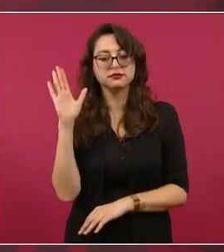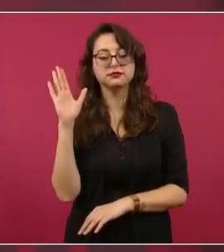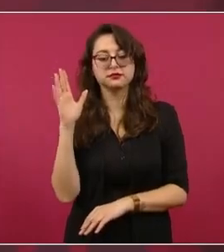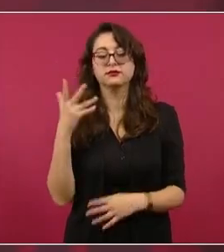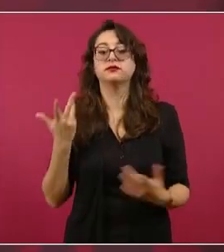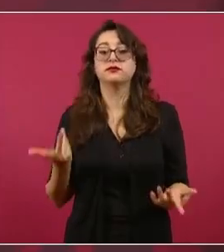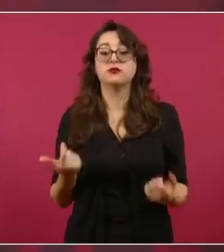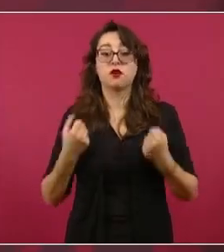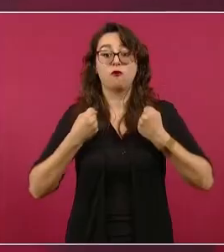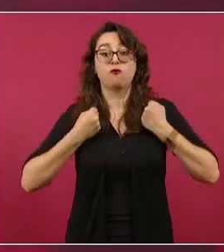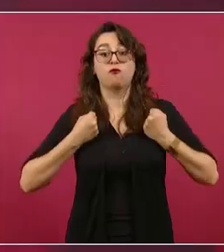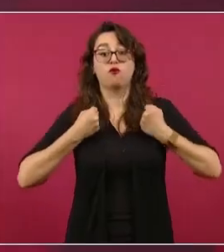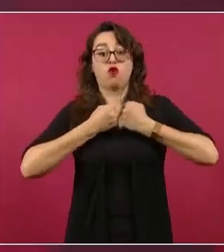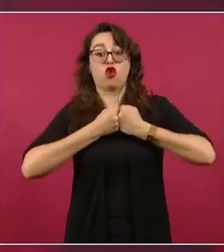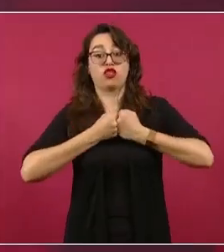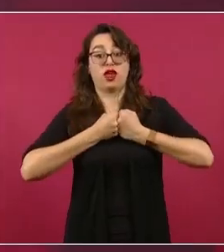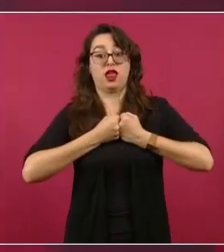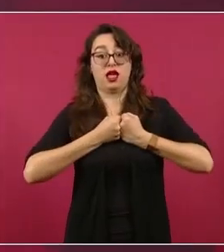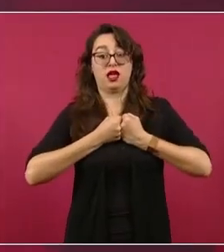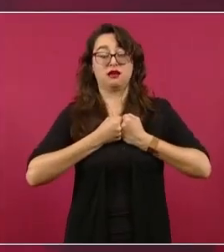se ha incrementado